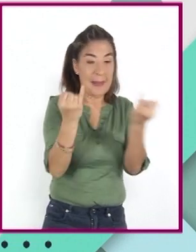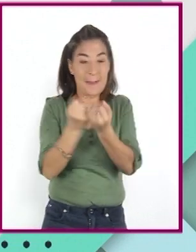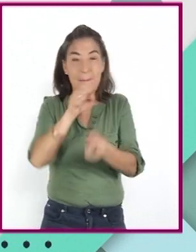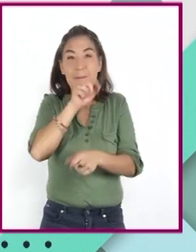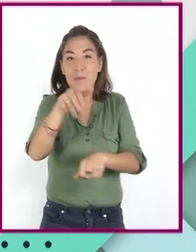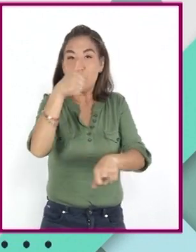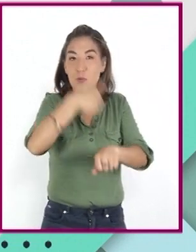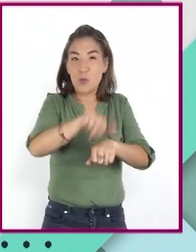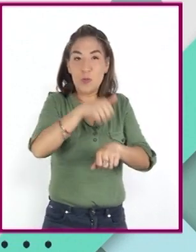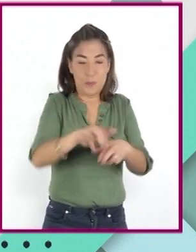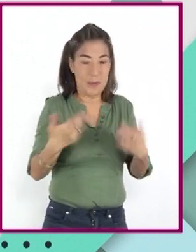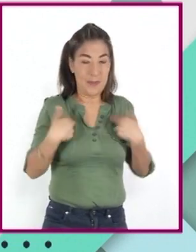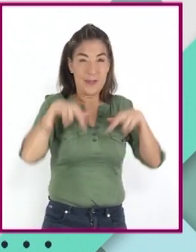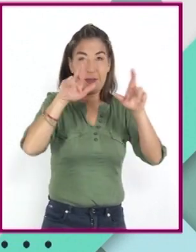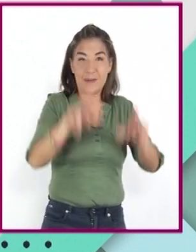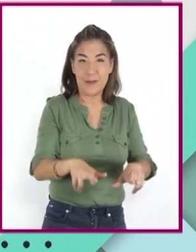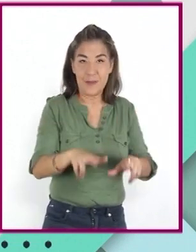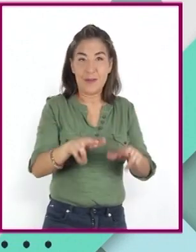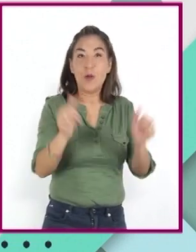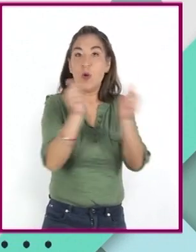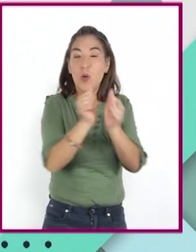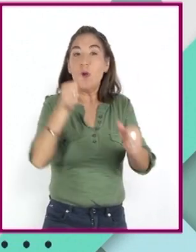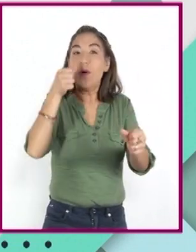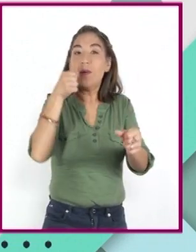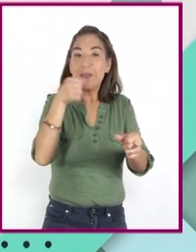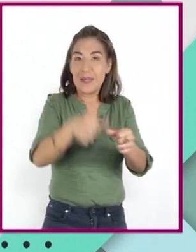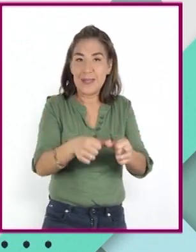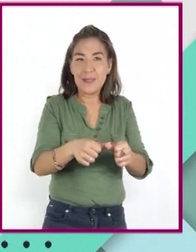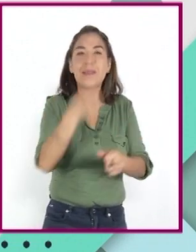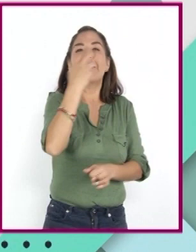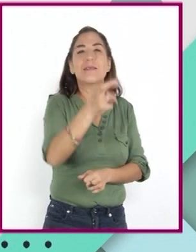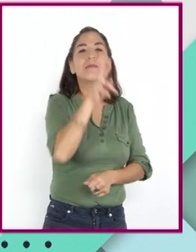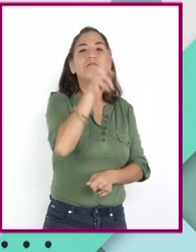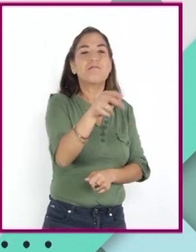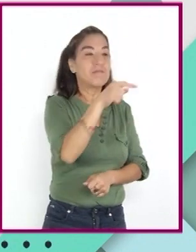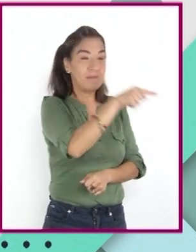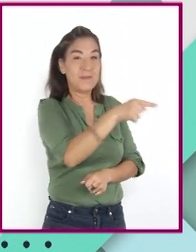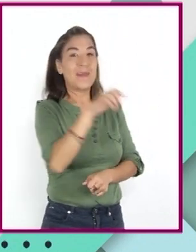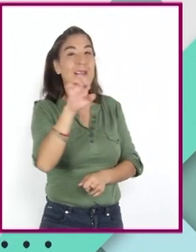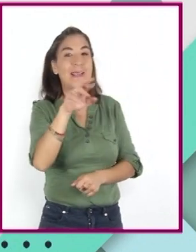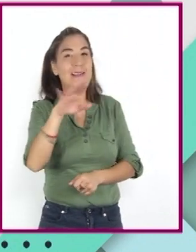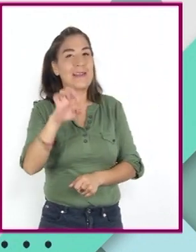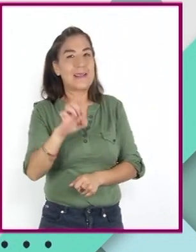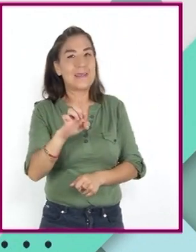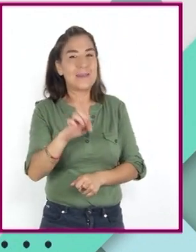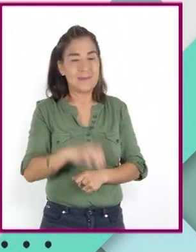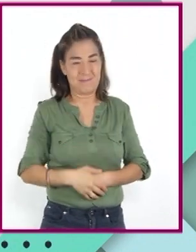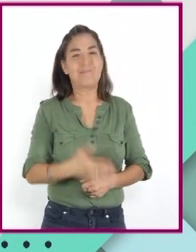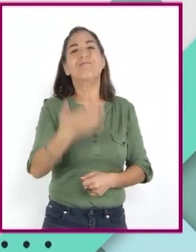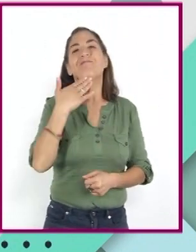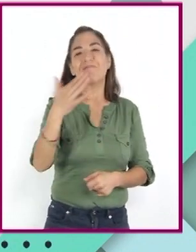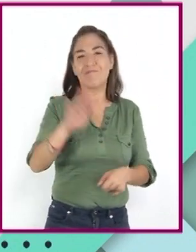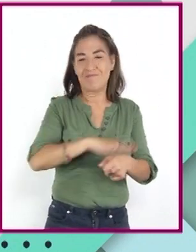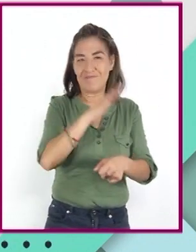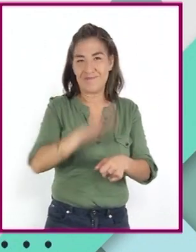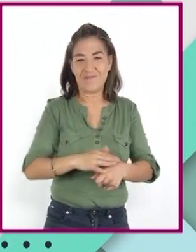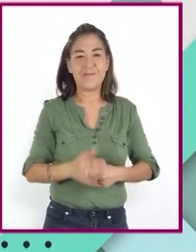que representamos con literales, la respuesta de Enrique es